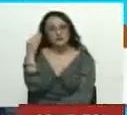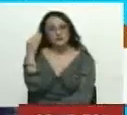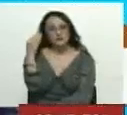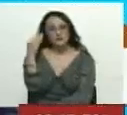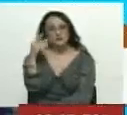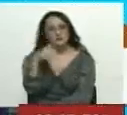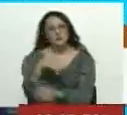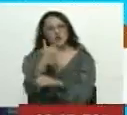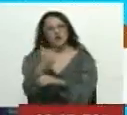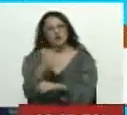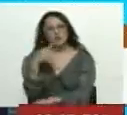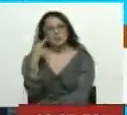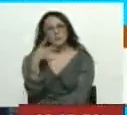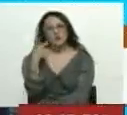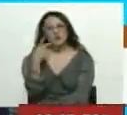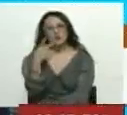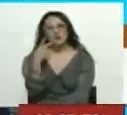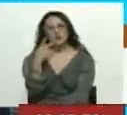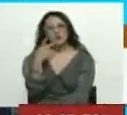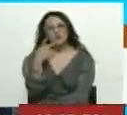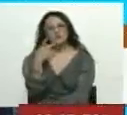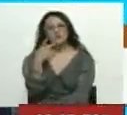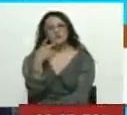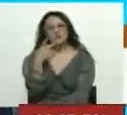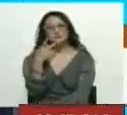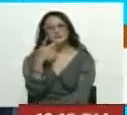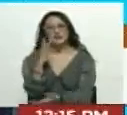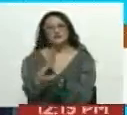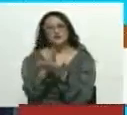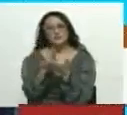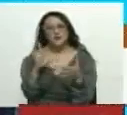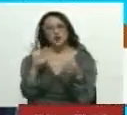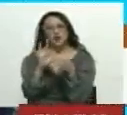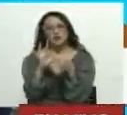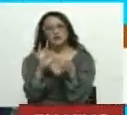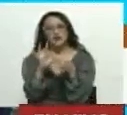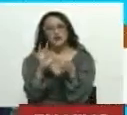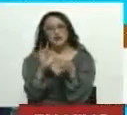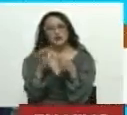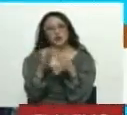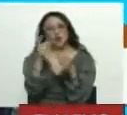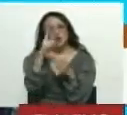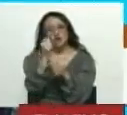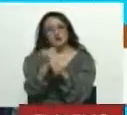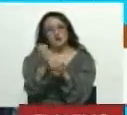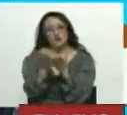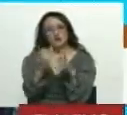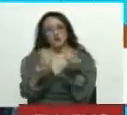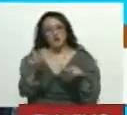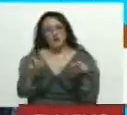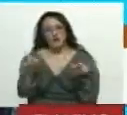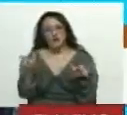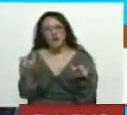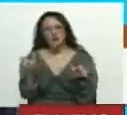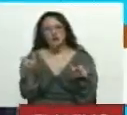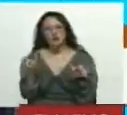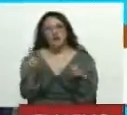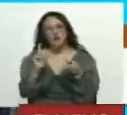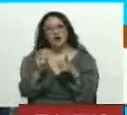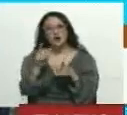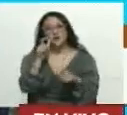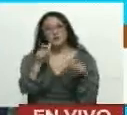un proyecto político de siempre conectarnos con la clase trabajadora con aquellos y aquellas que